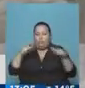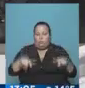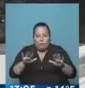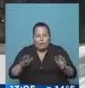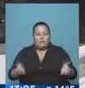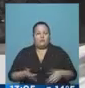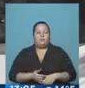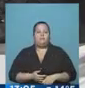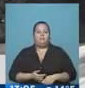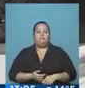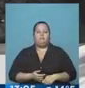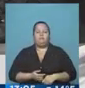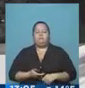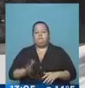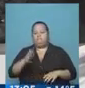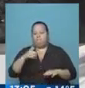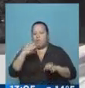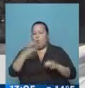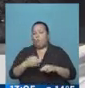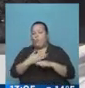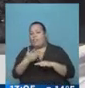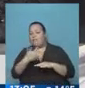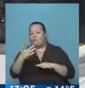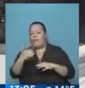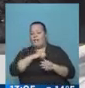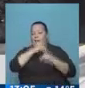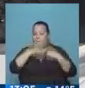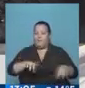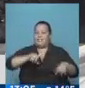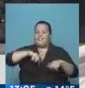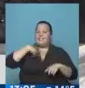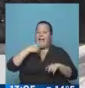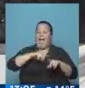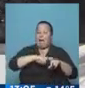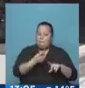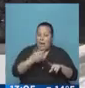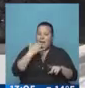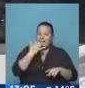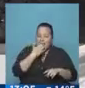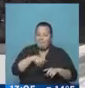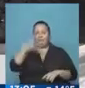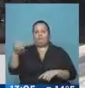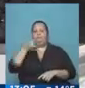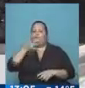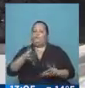hecho pasado un par de minutos de el inicio del conflicto de la línea sarmiento